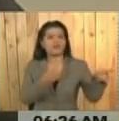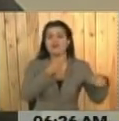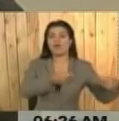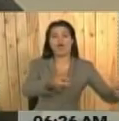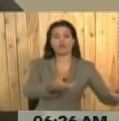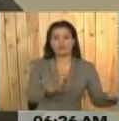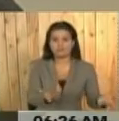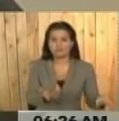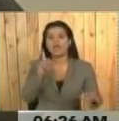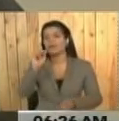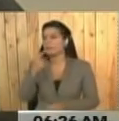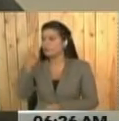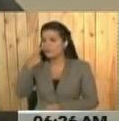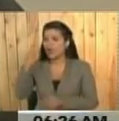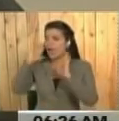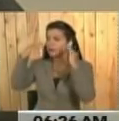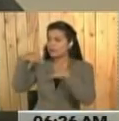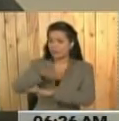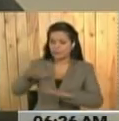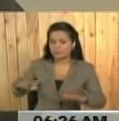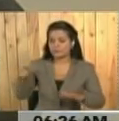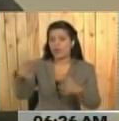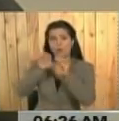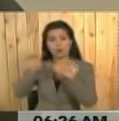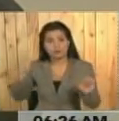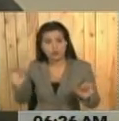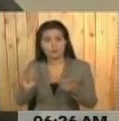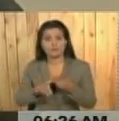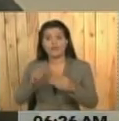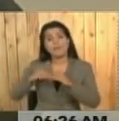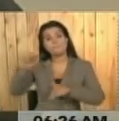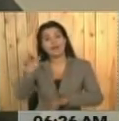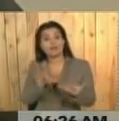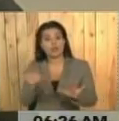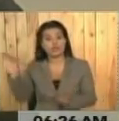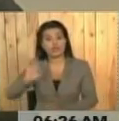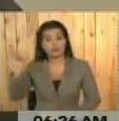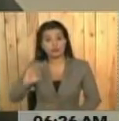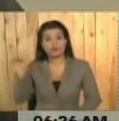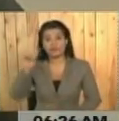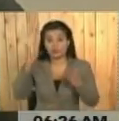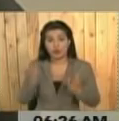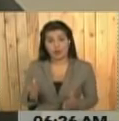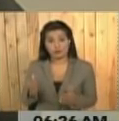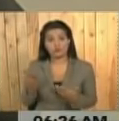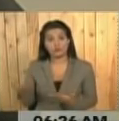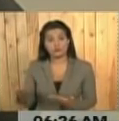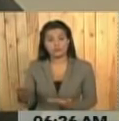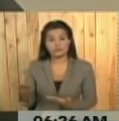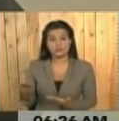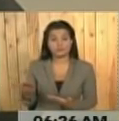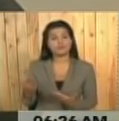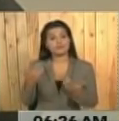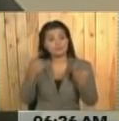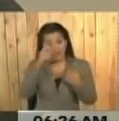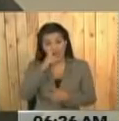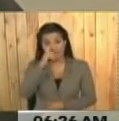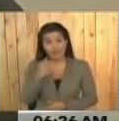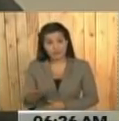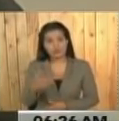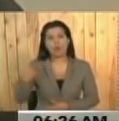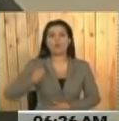son atendidas gratuitamente en educación cuando uno ve que más del 80% de los venezolanos en edad de ser eh